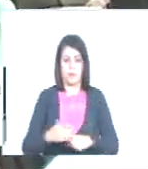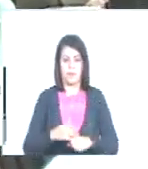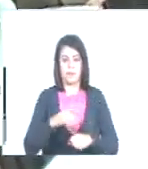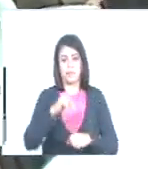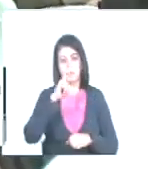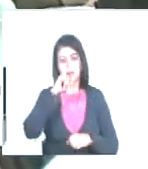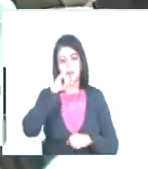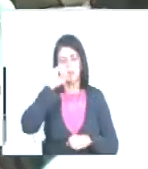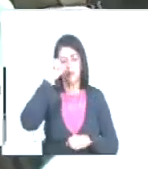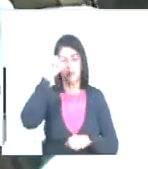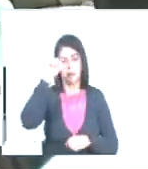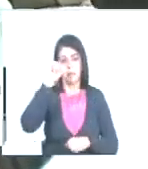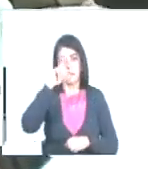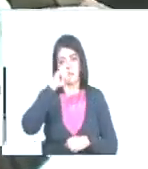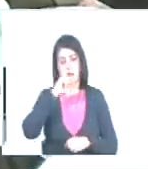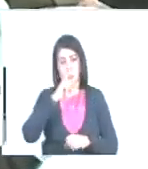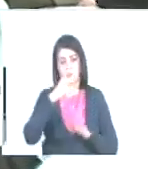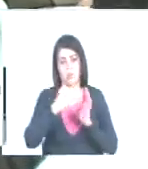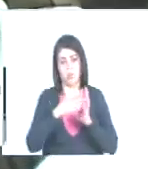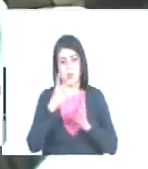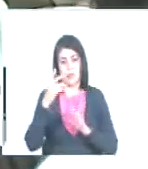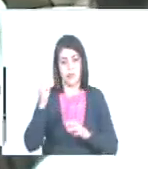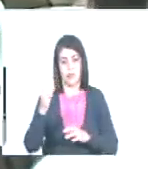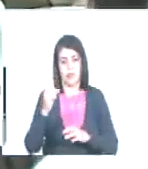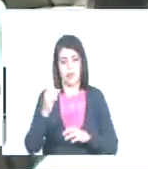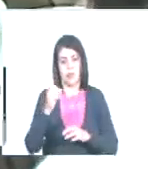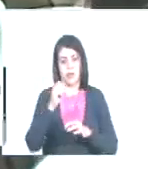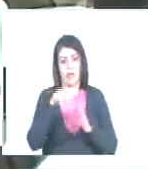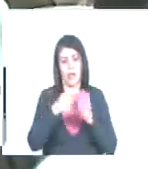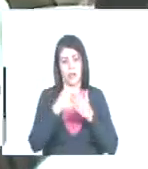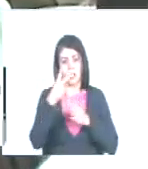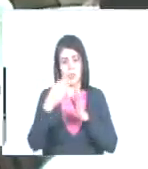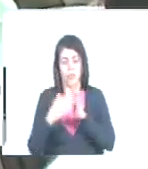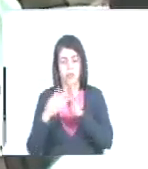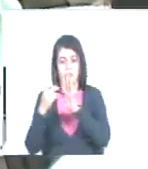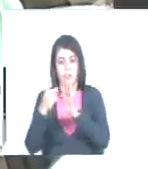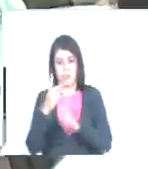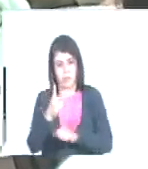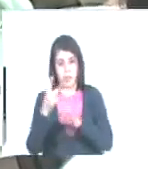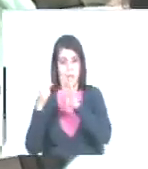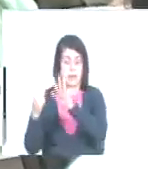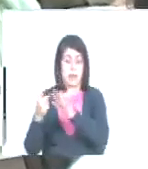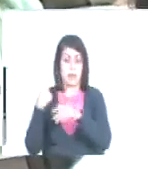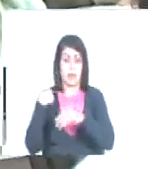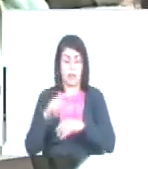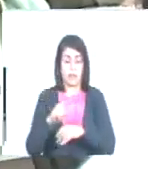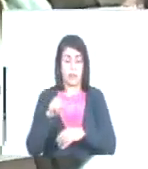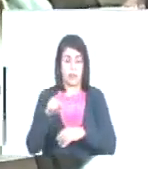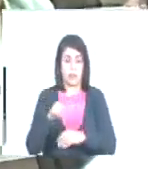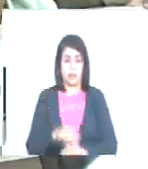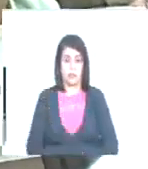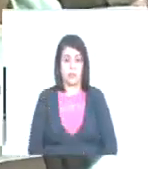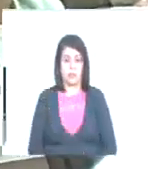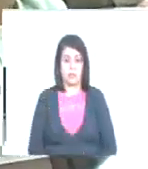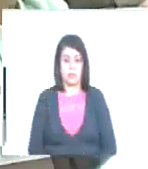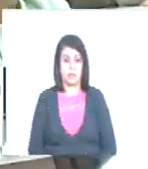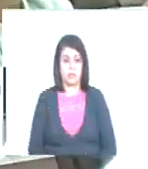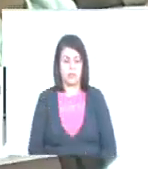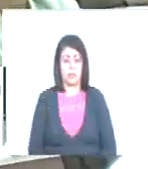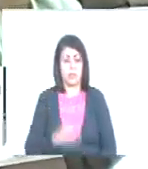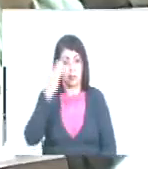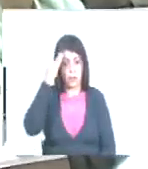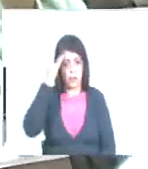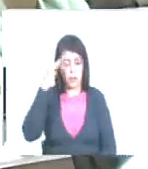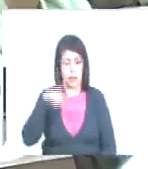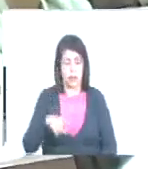Nicolás Maduro en el 2020 a 2026. Así es que tenemos entonces que sabemos que va a ser